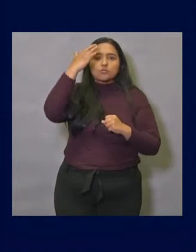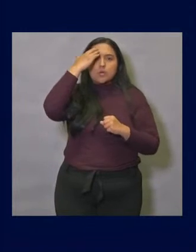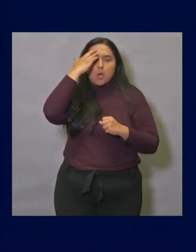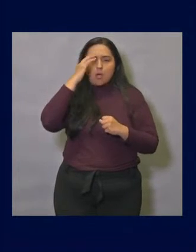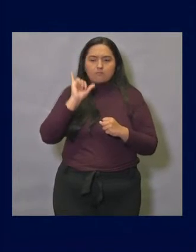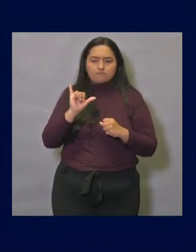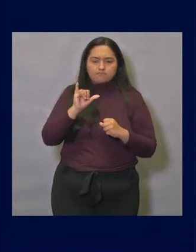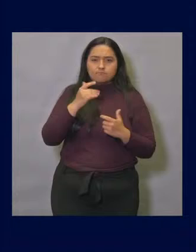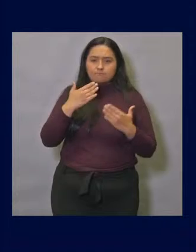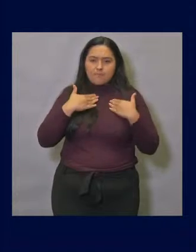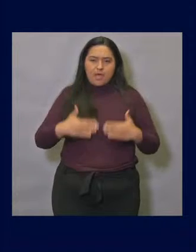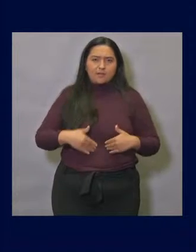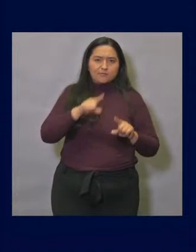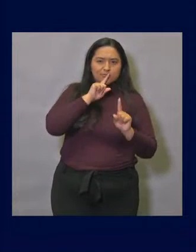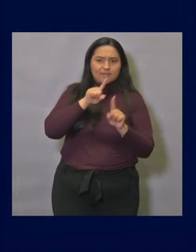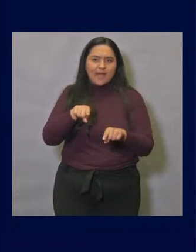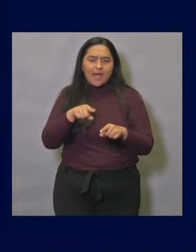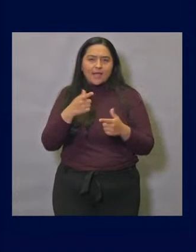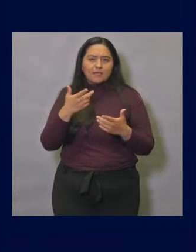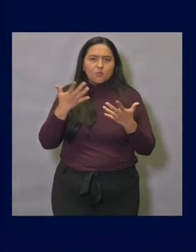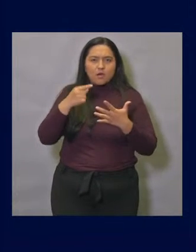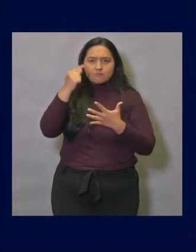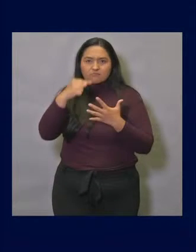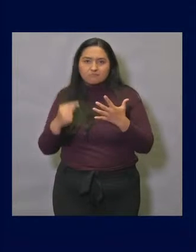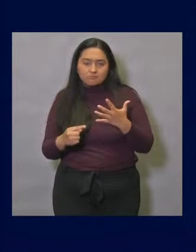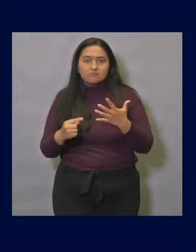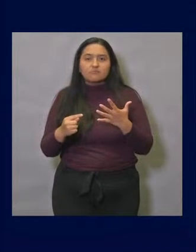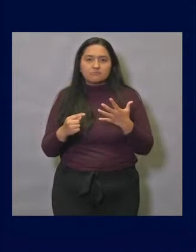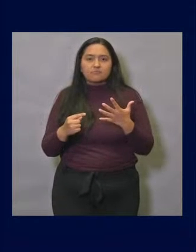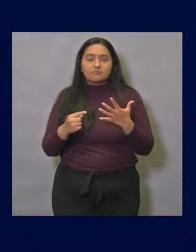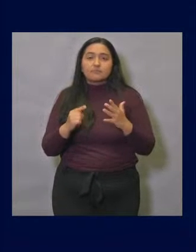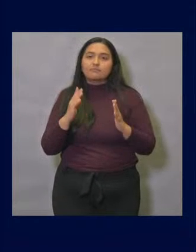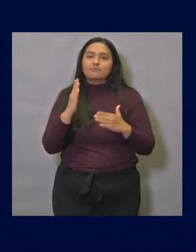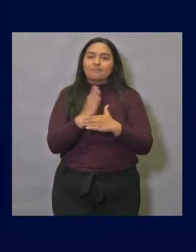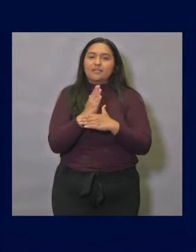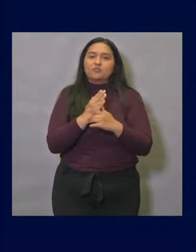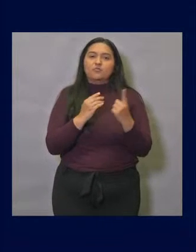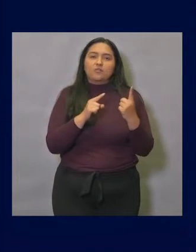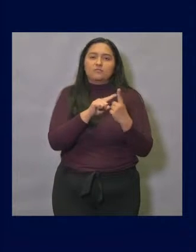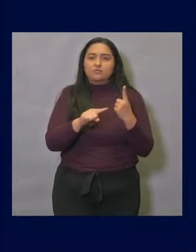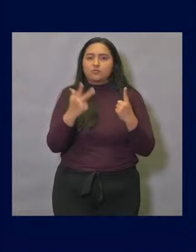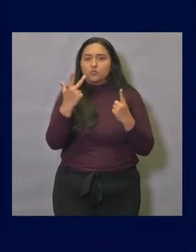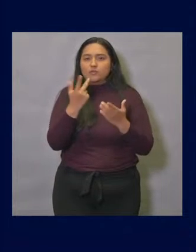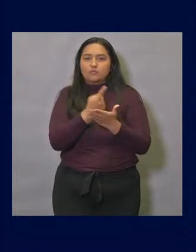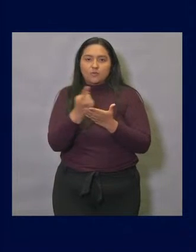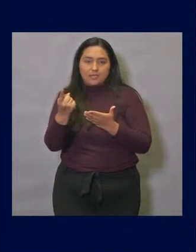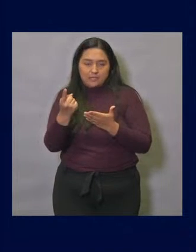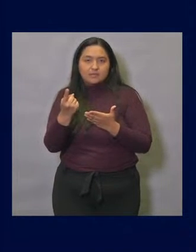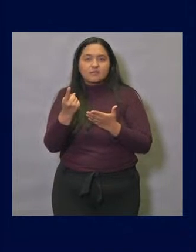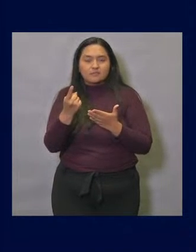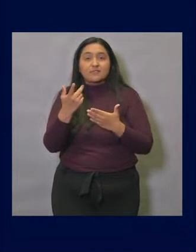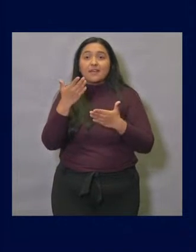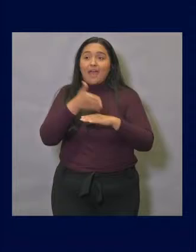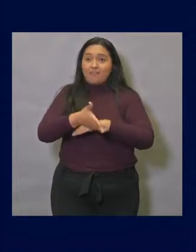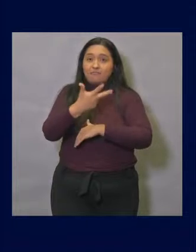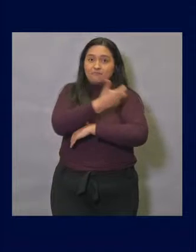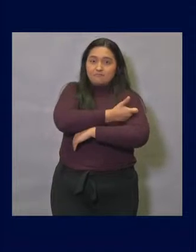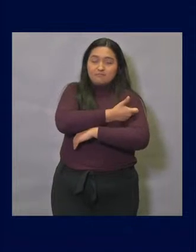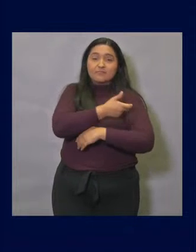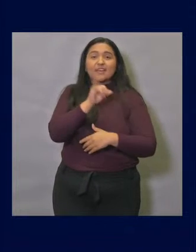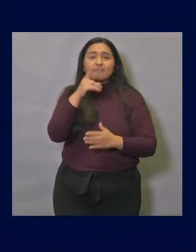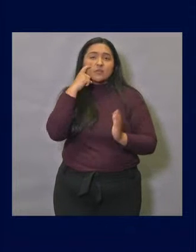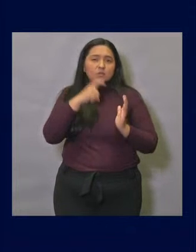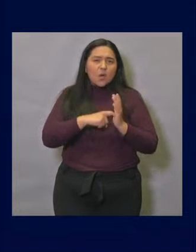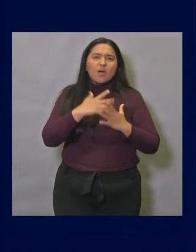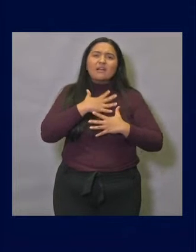a la vacuna entre 1 y 3 semanas después de la vacunación. Estos incluyen dificultad para respirar, dolor en el